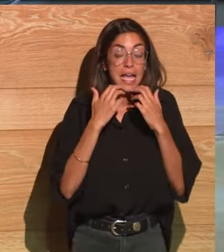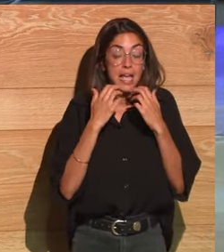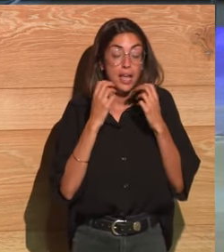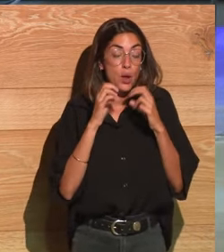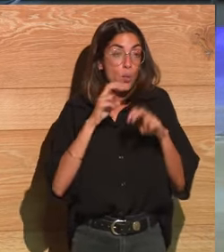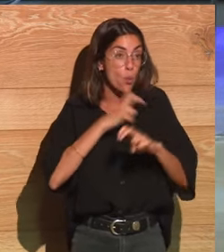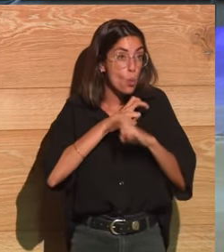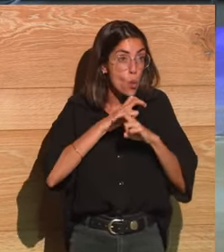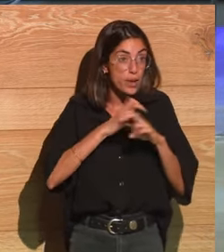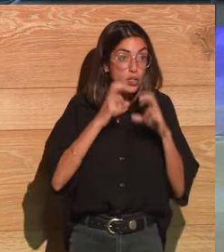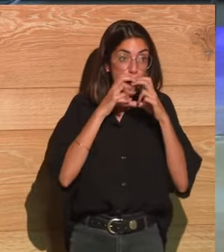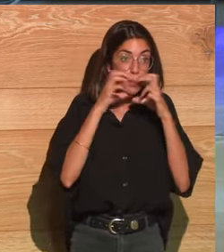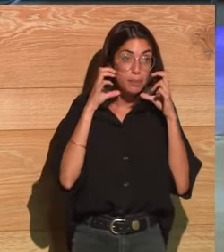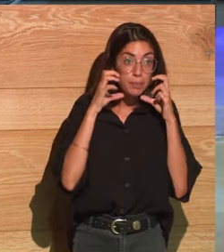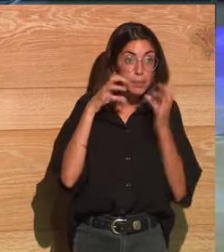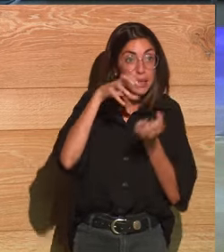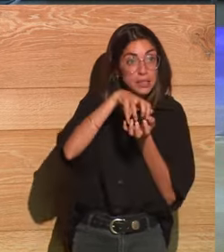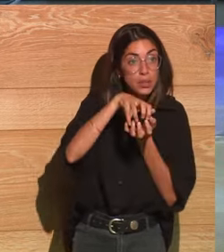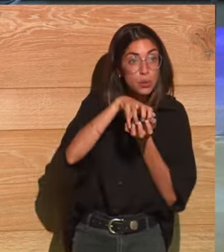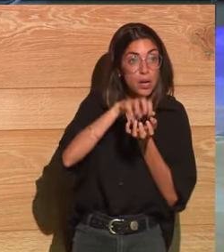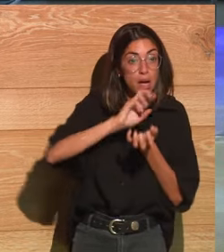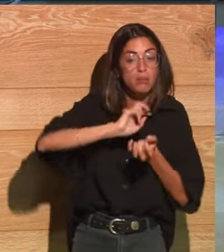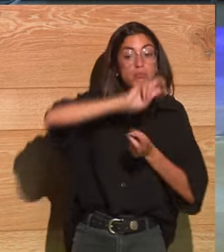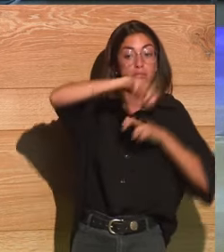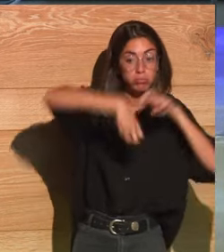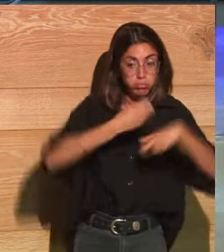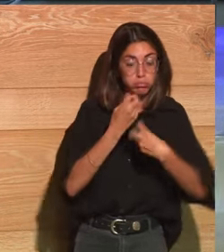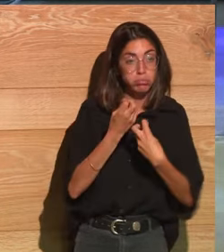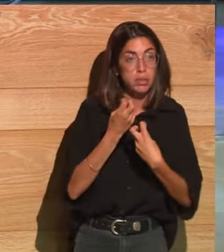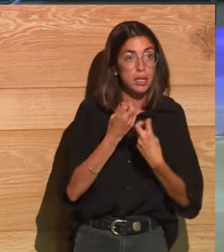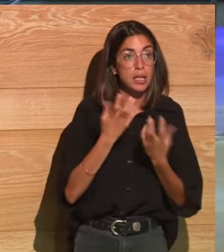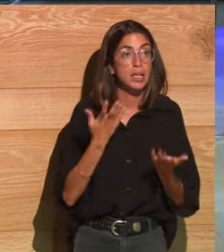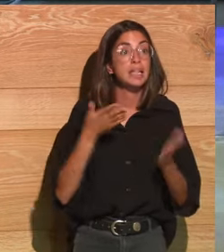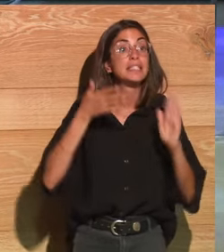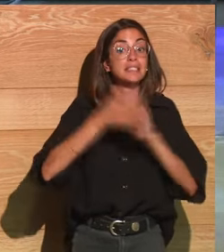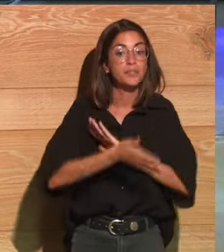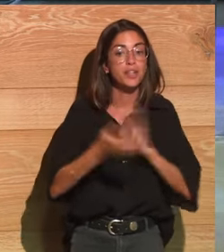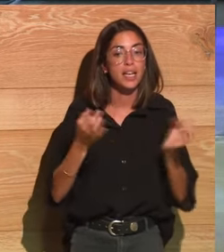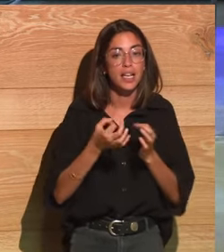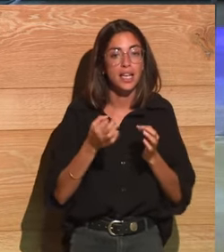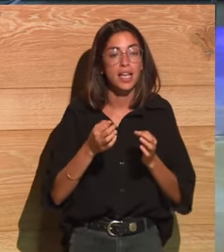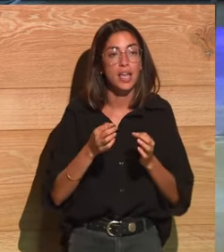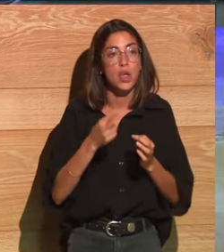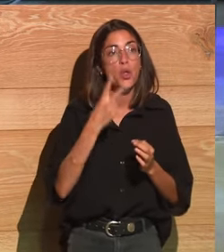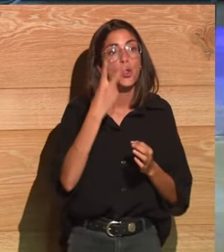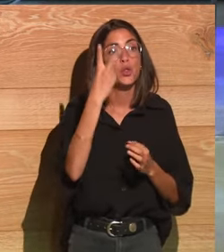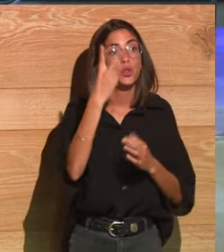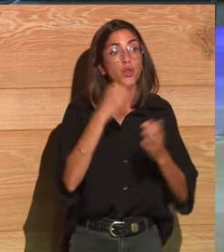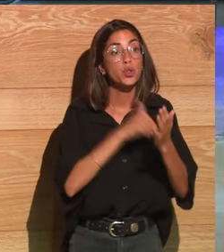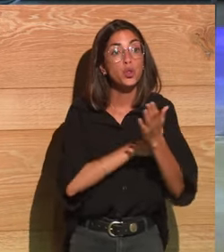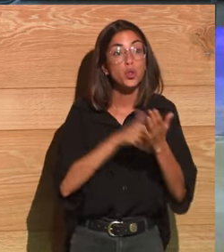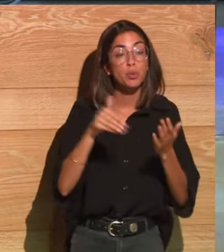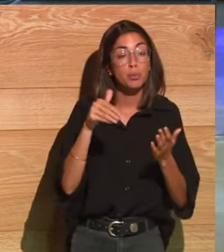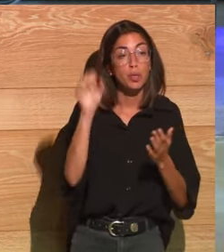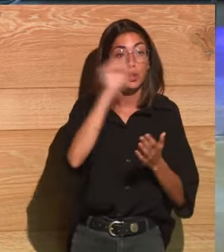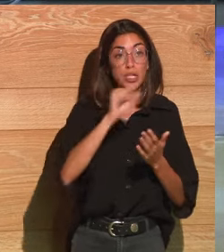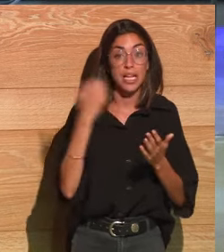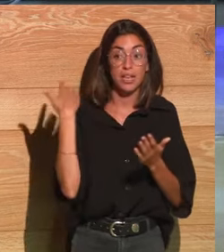resorbe. ¿Qué quiere decir eso? Que hay un individuo hace 2 millones de años que ha sobrevivido sin